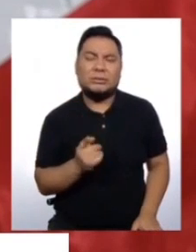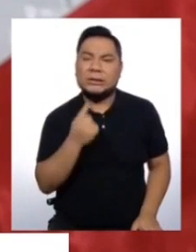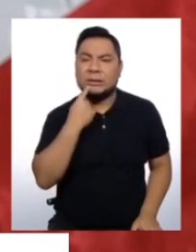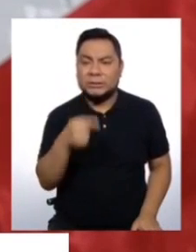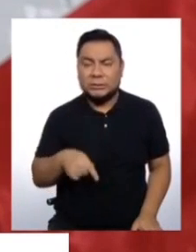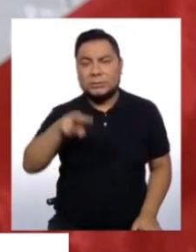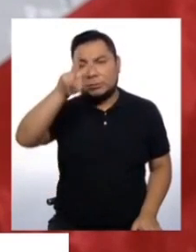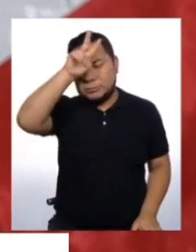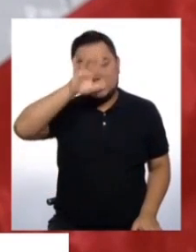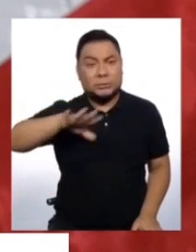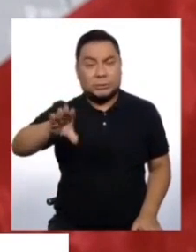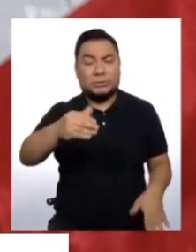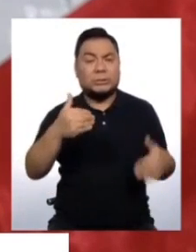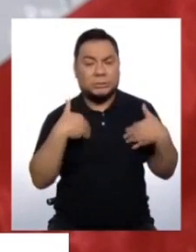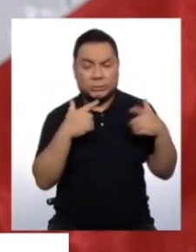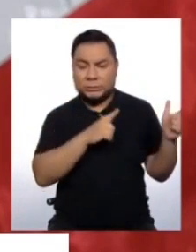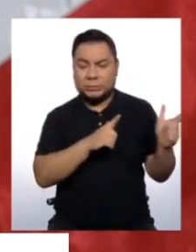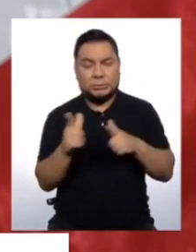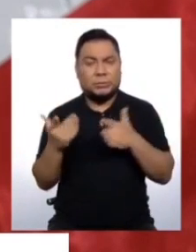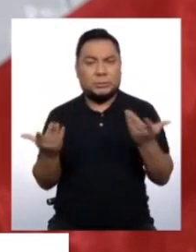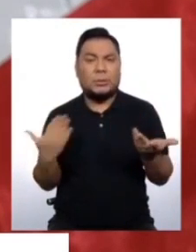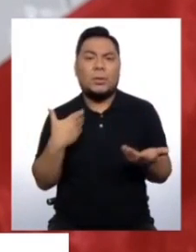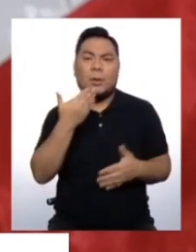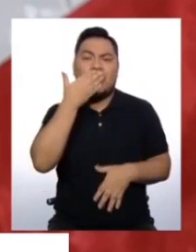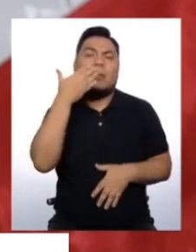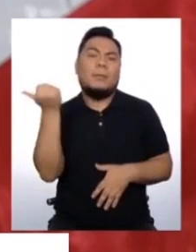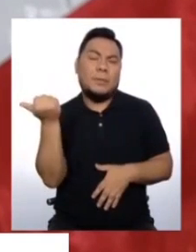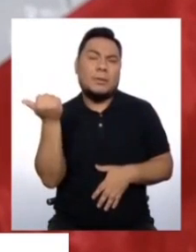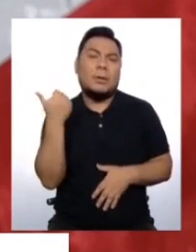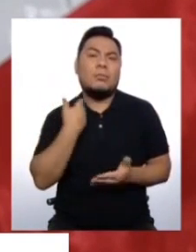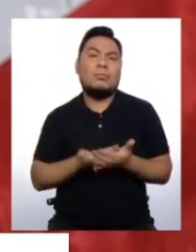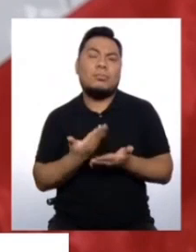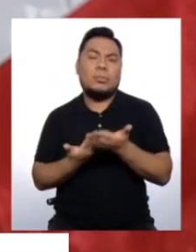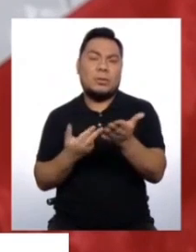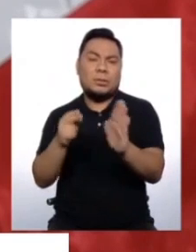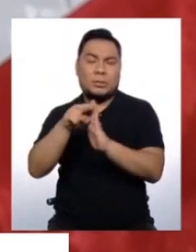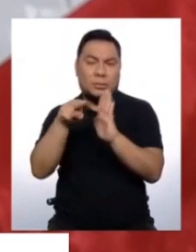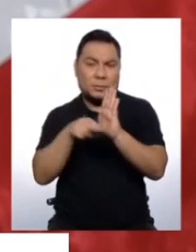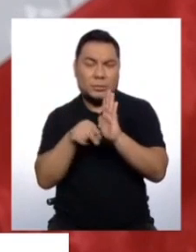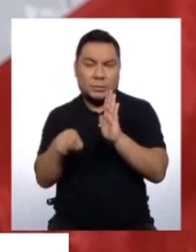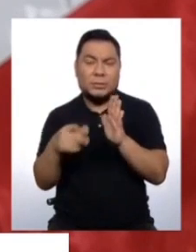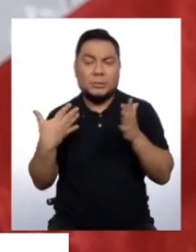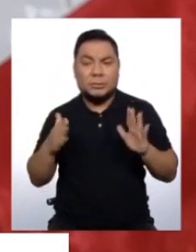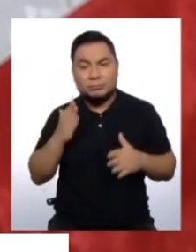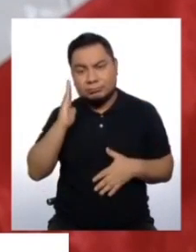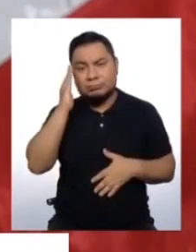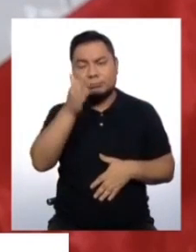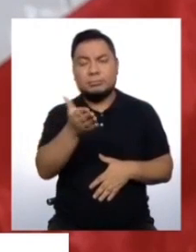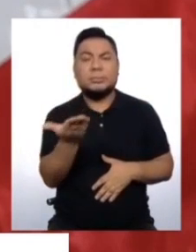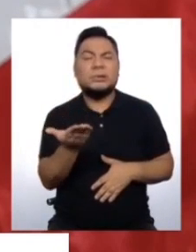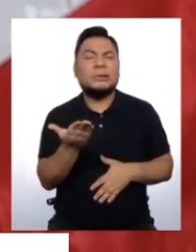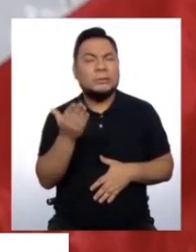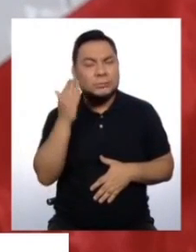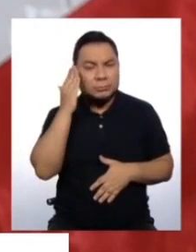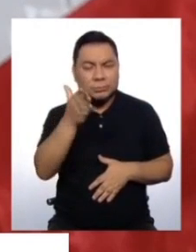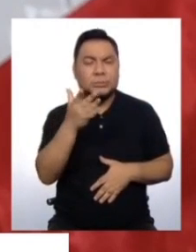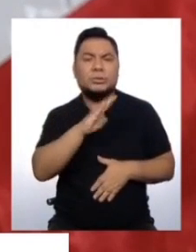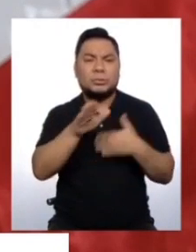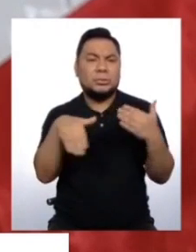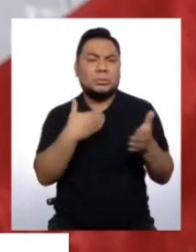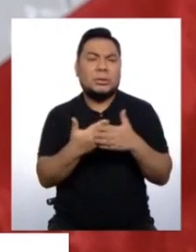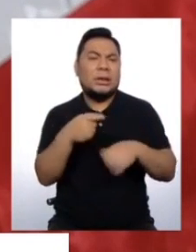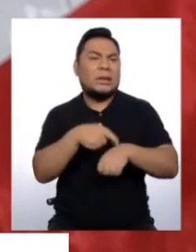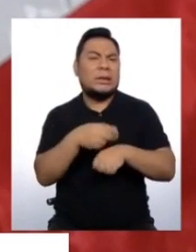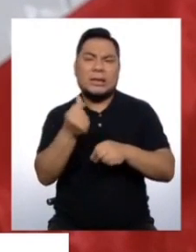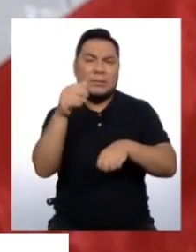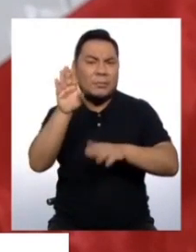que el país tenga a su disposición una mejor propuesta normativa que nos conduzca a zanjar en el plazo